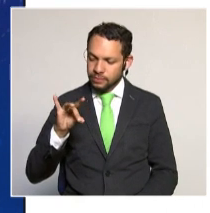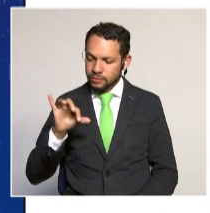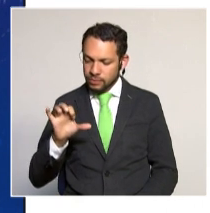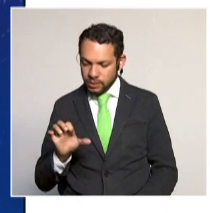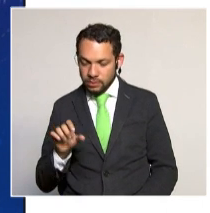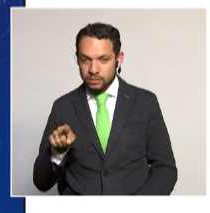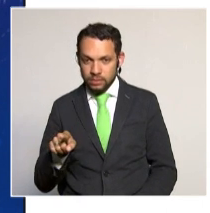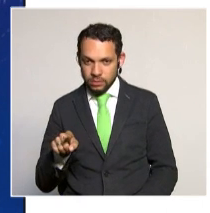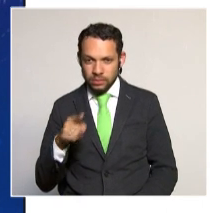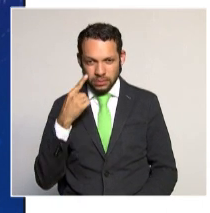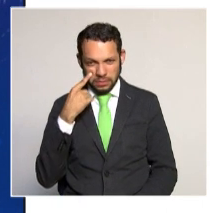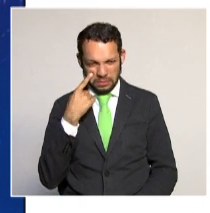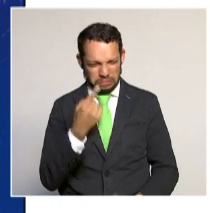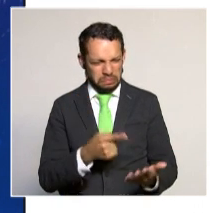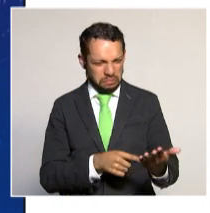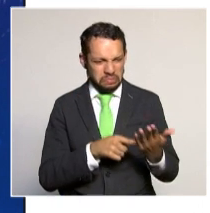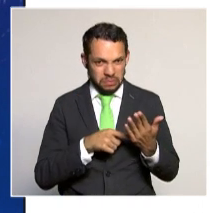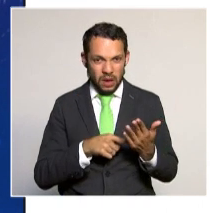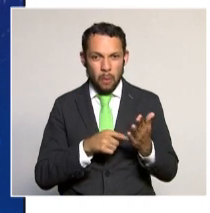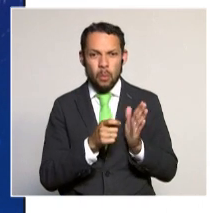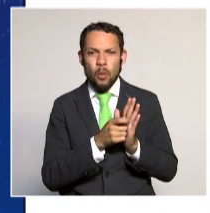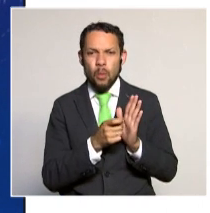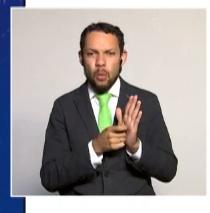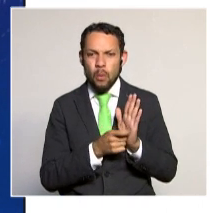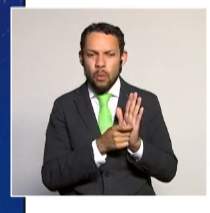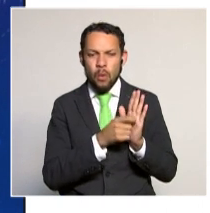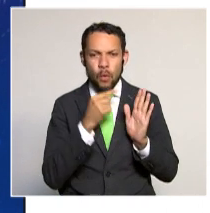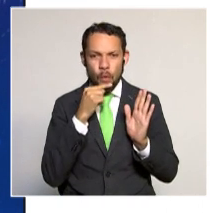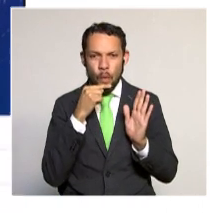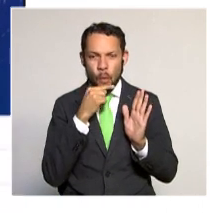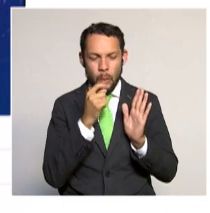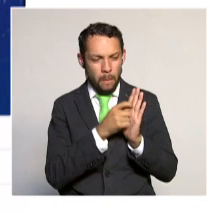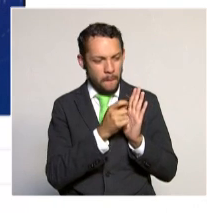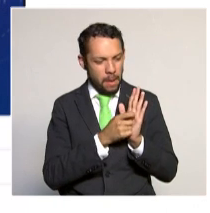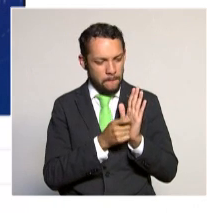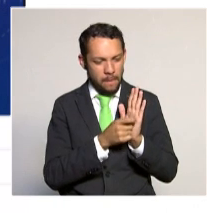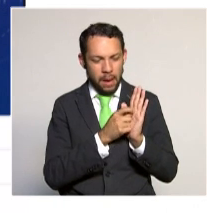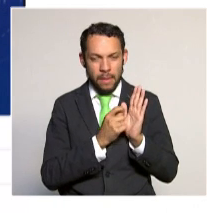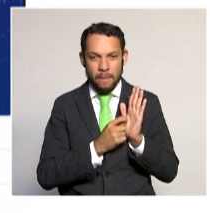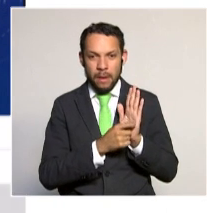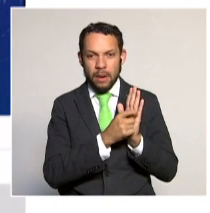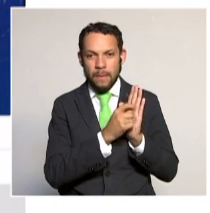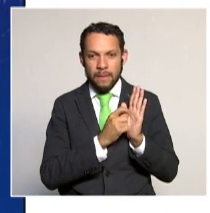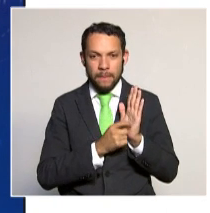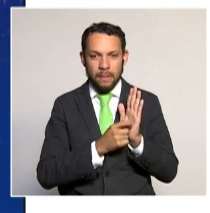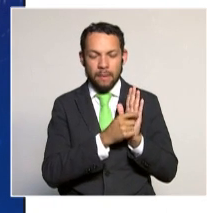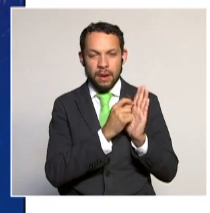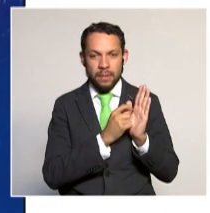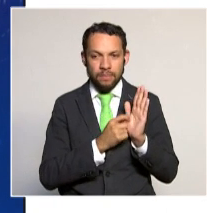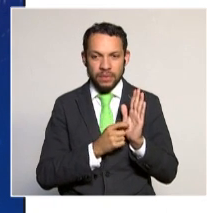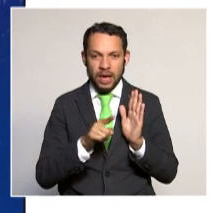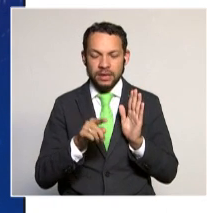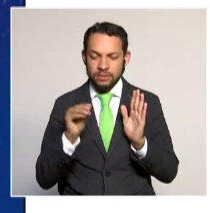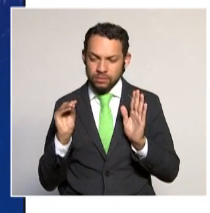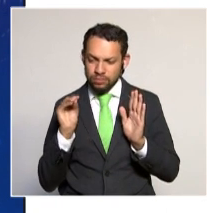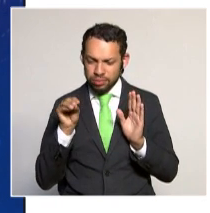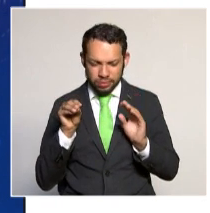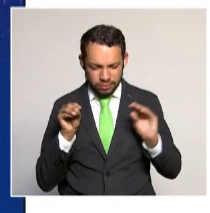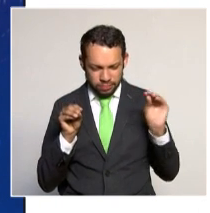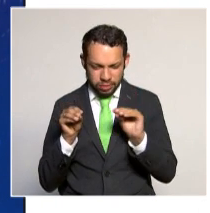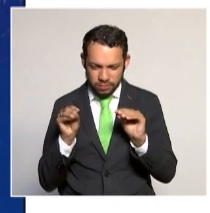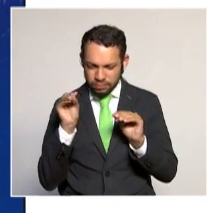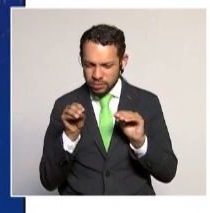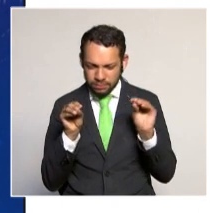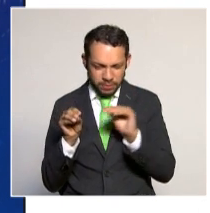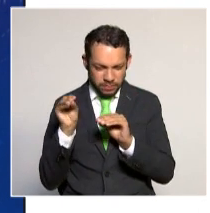está mostrando a ustedes con diversos puntos rojos el sector del cerebro donde se tiende a depositar. Por mera